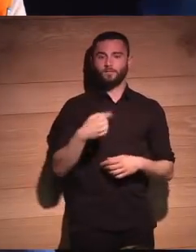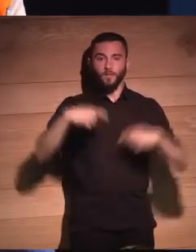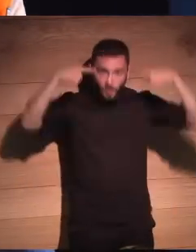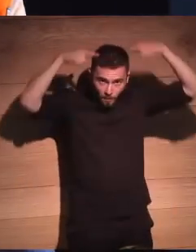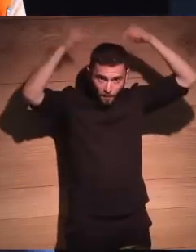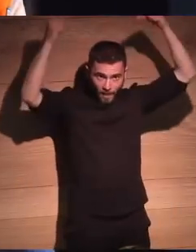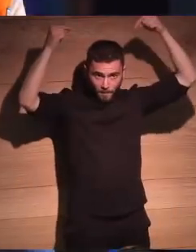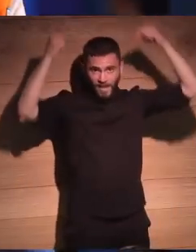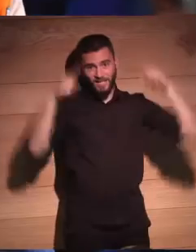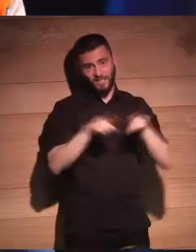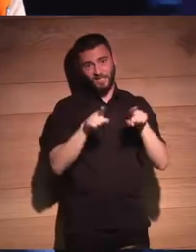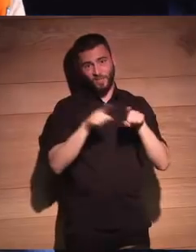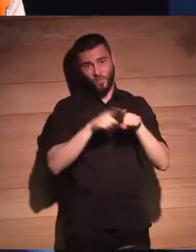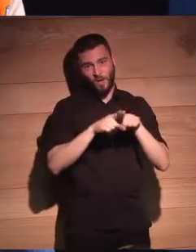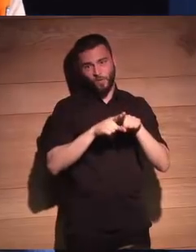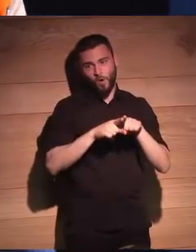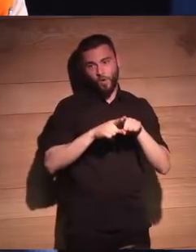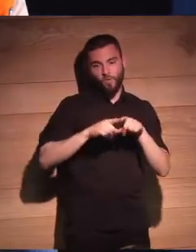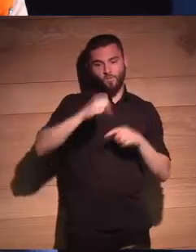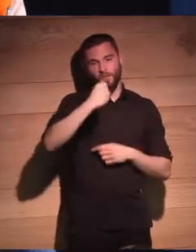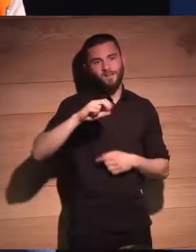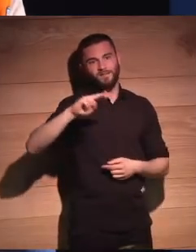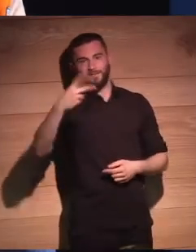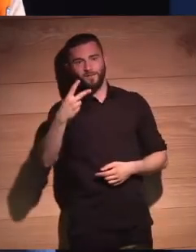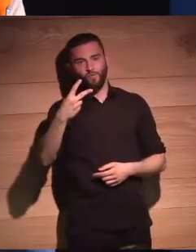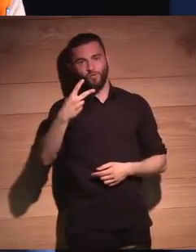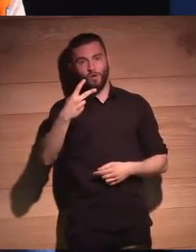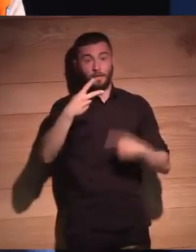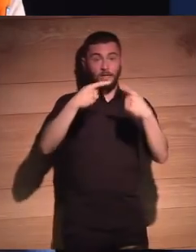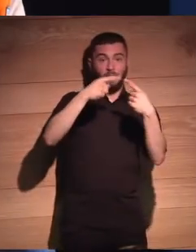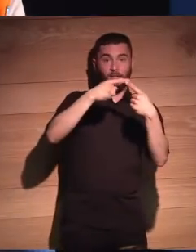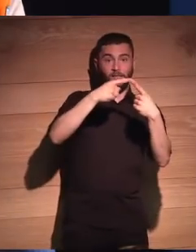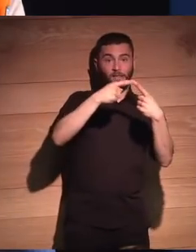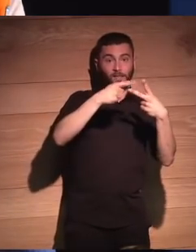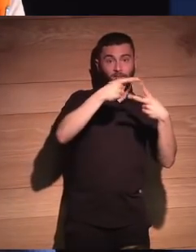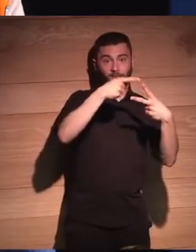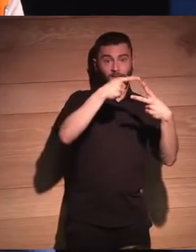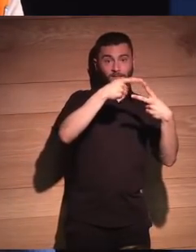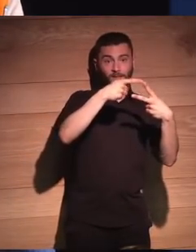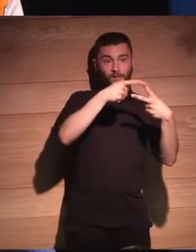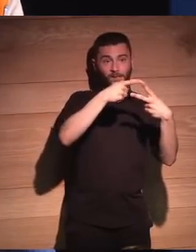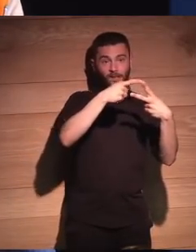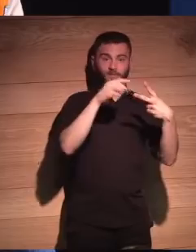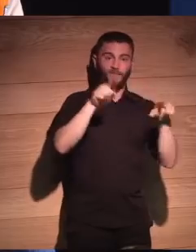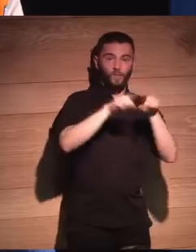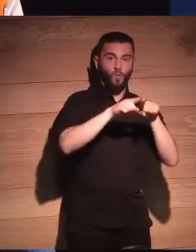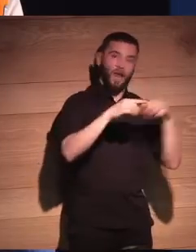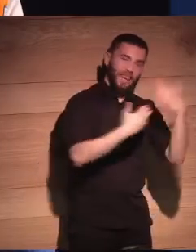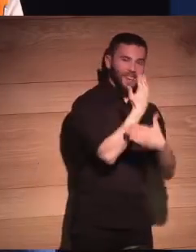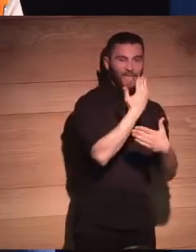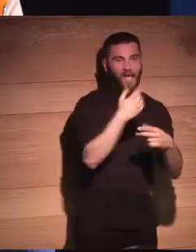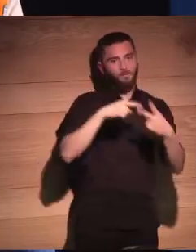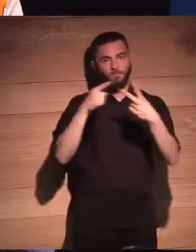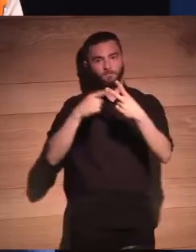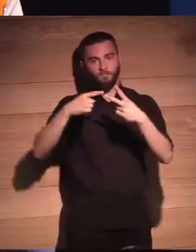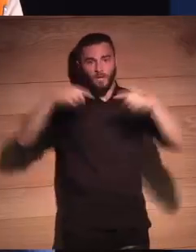arquetipo distinto, ¿no? Y luego lo dejo ahí también. De alguna manera, Superman es apolíneo, es el día, y Batman de alguna manera es